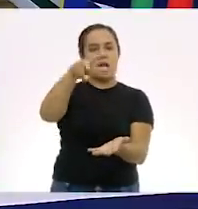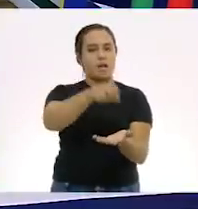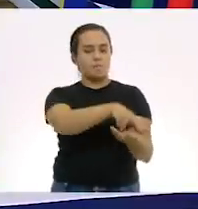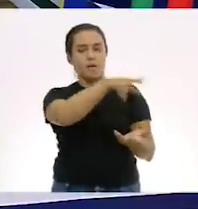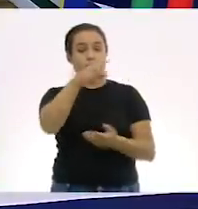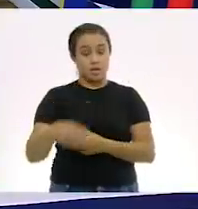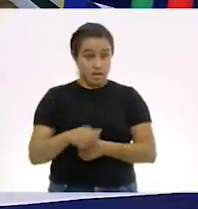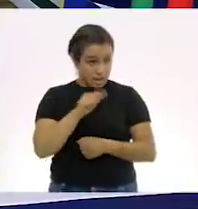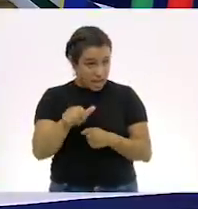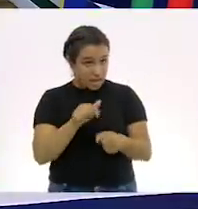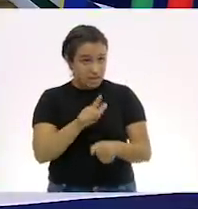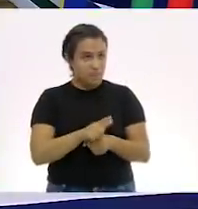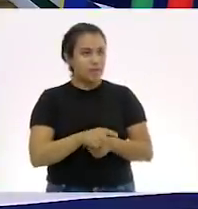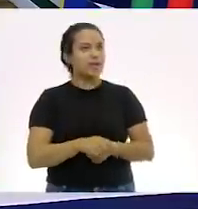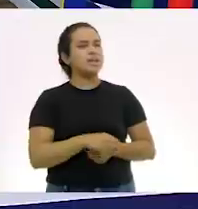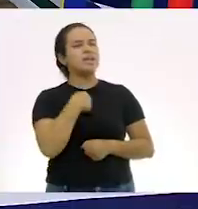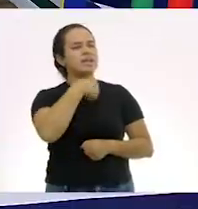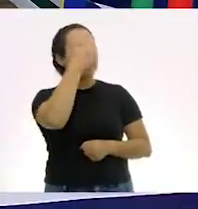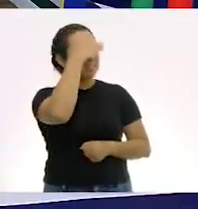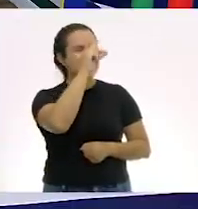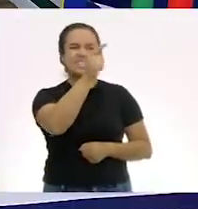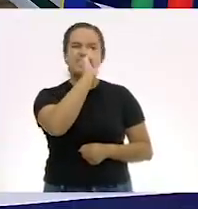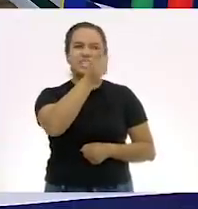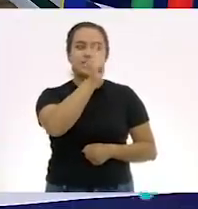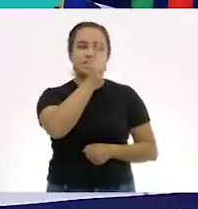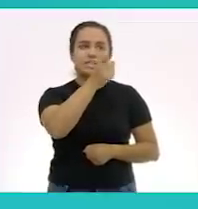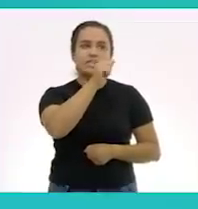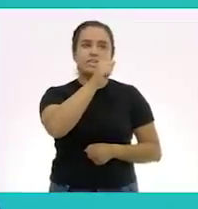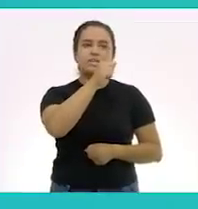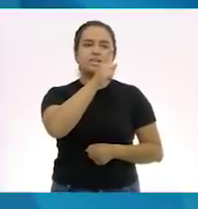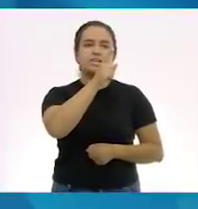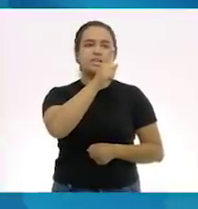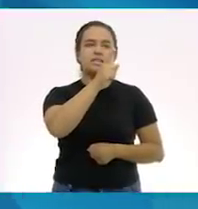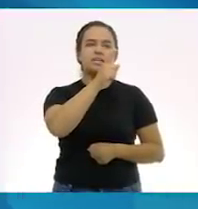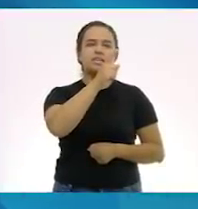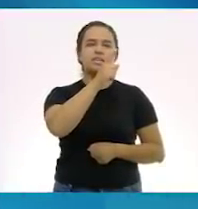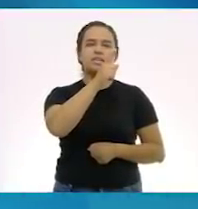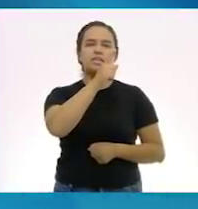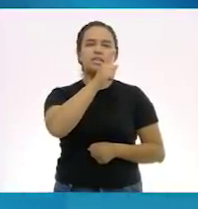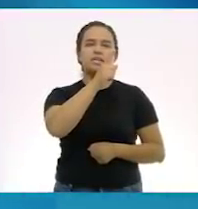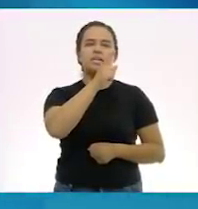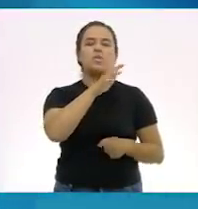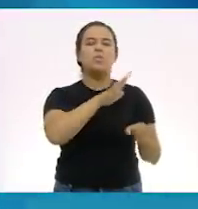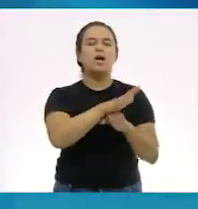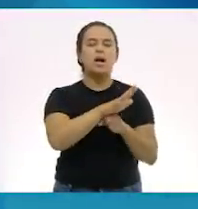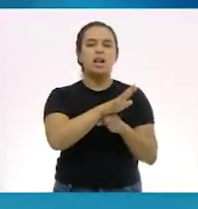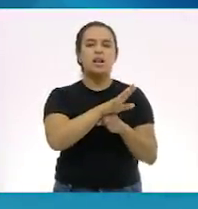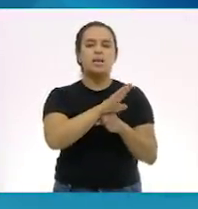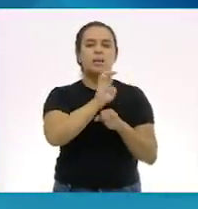realizar. ¿Sale? Entonces empezamos. Yo voy a empezar. Ok. ¿Vamos a hacer como una y una? ¿O? Una y una. Sí, bien. ¿Sale? Vale.